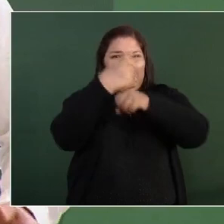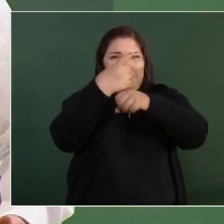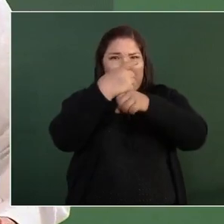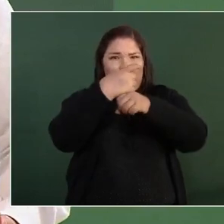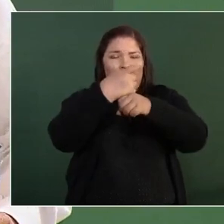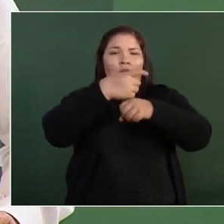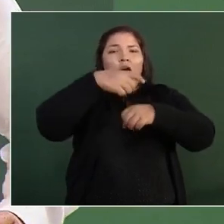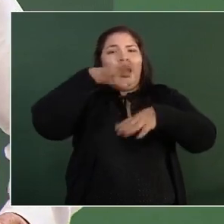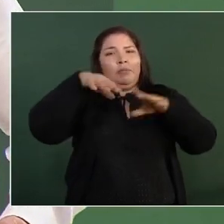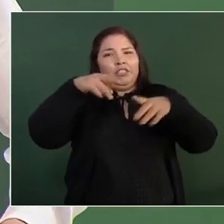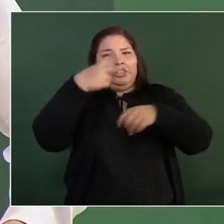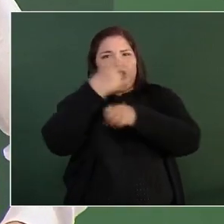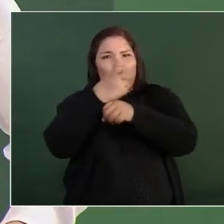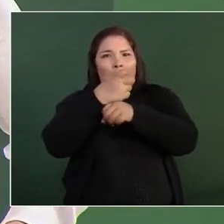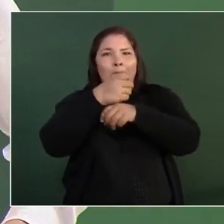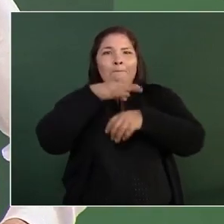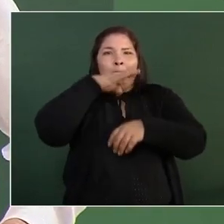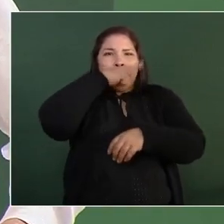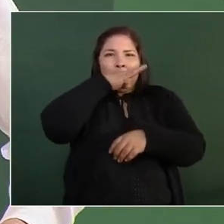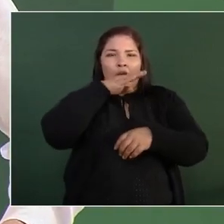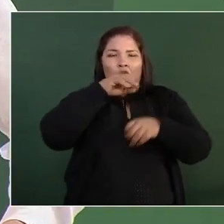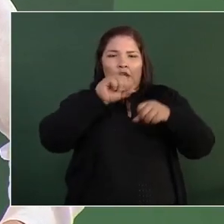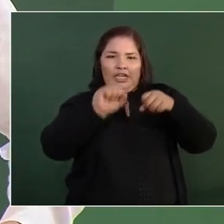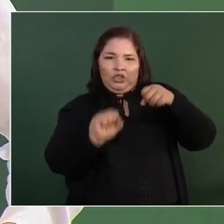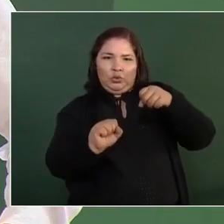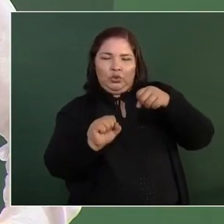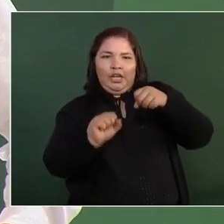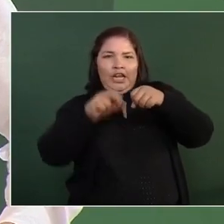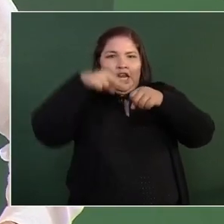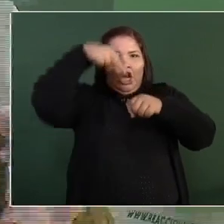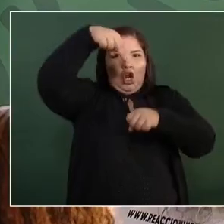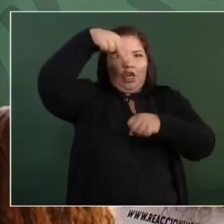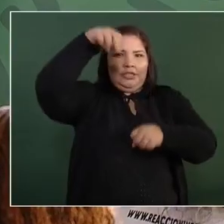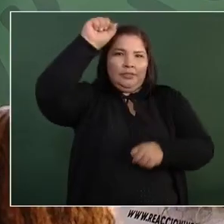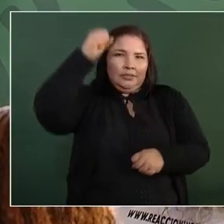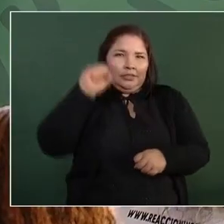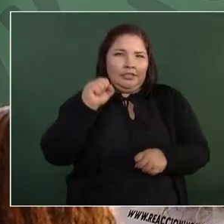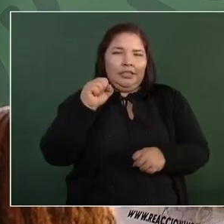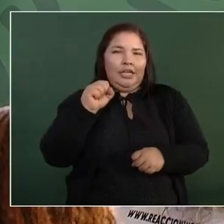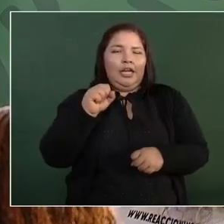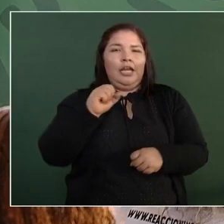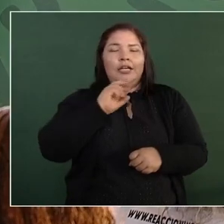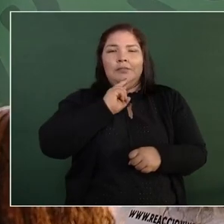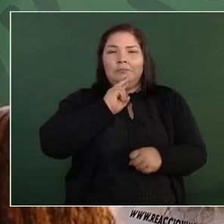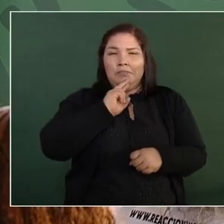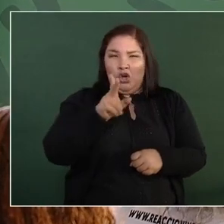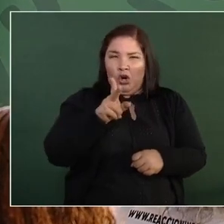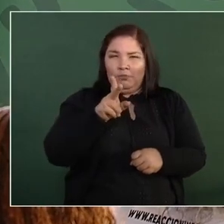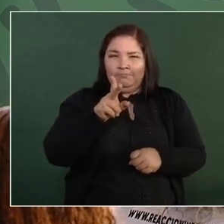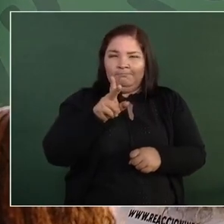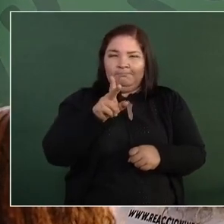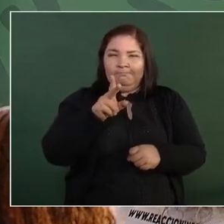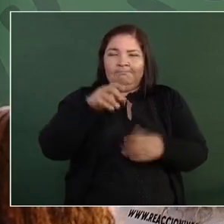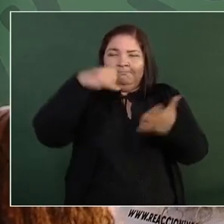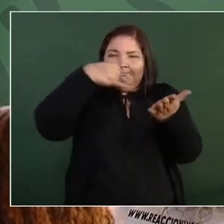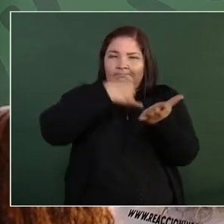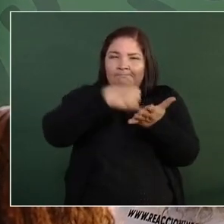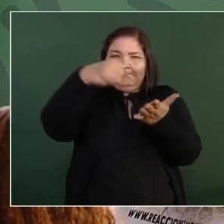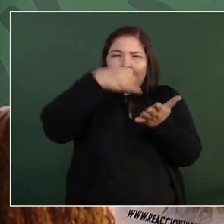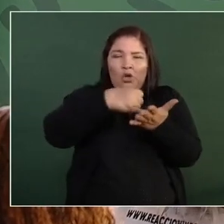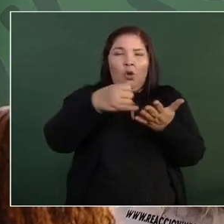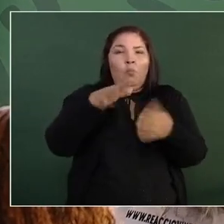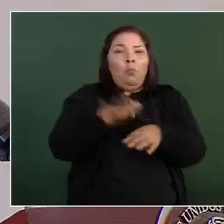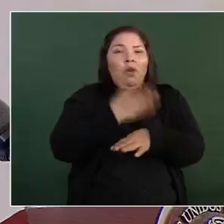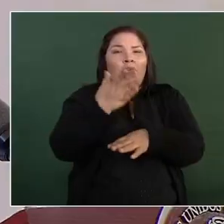norte. Ahora va a tener el mango una mejora productiva porque por escasez